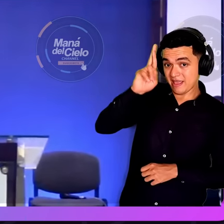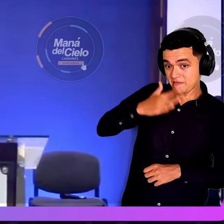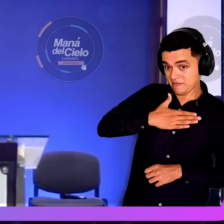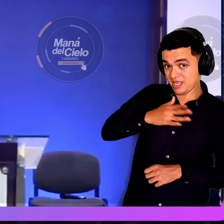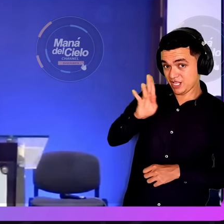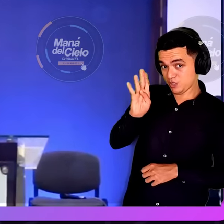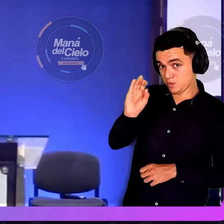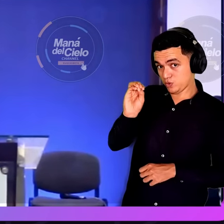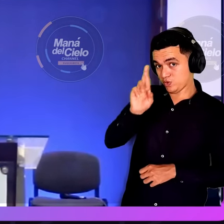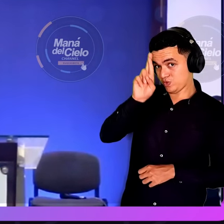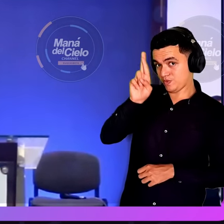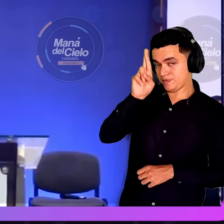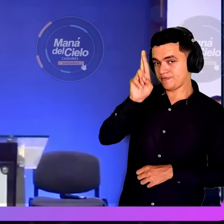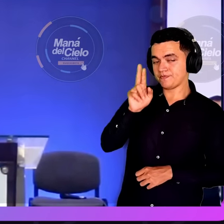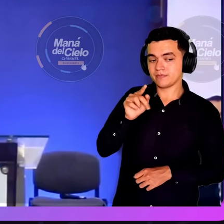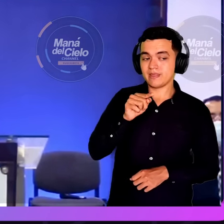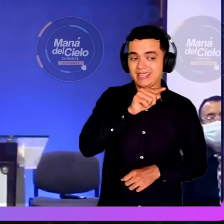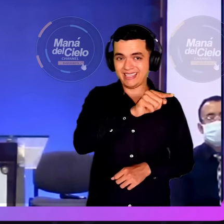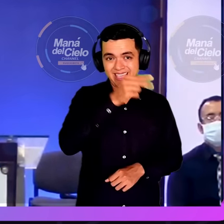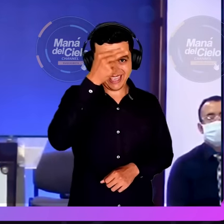¿Cómo no valdría la pena?